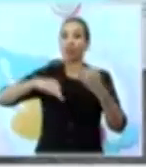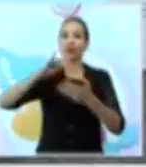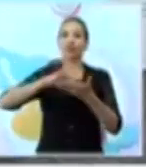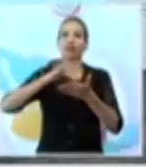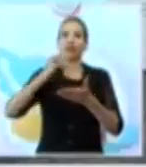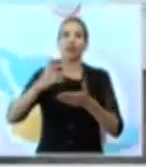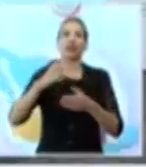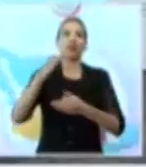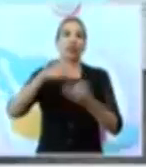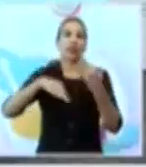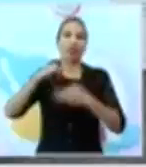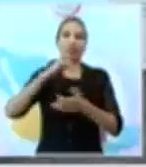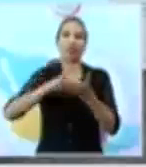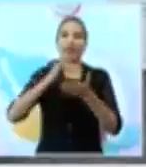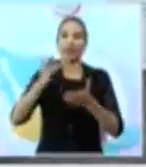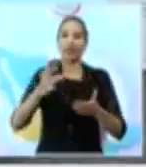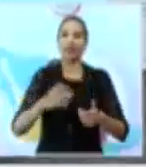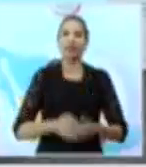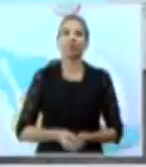gracias a todos. Gracias.